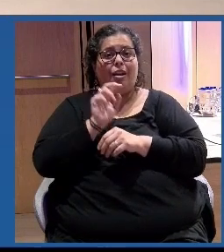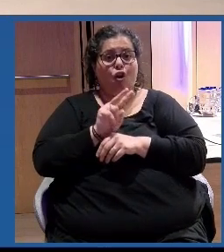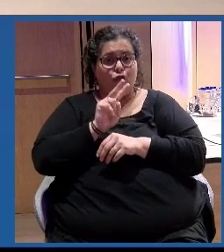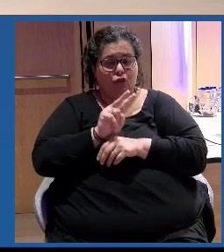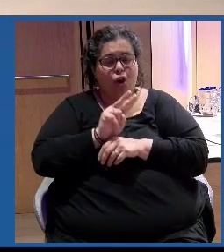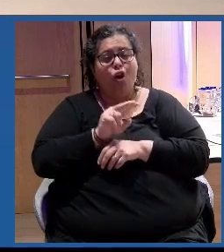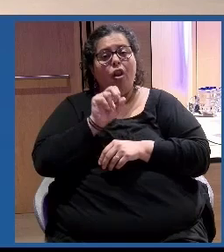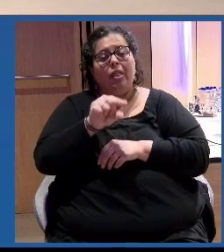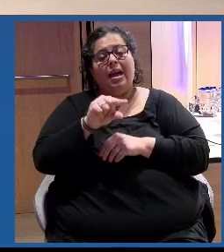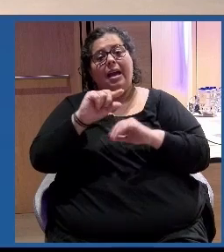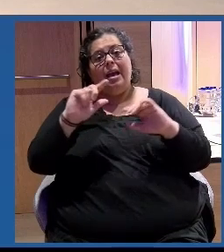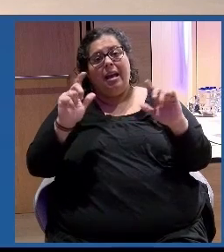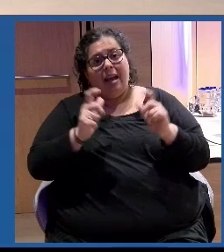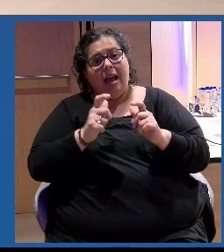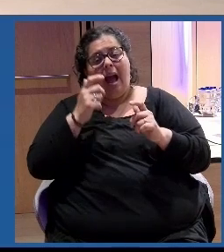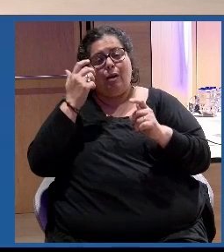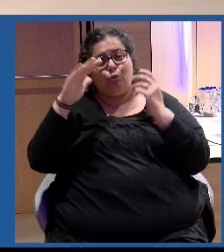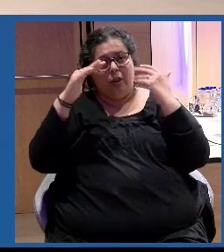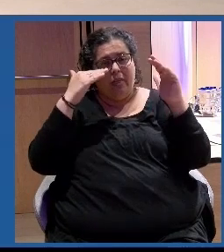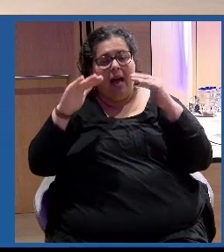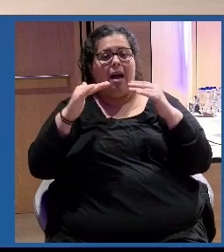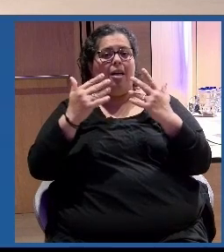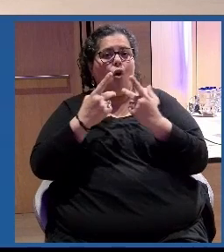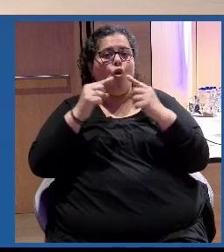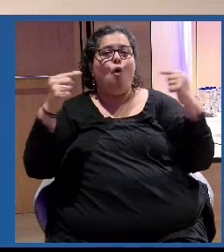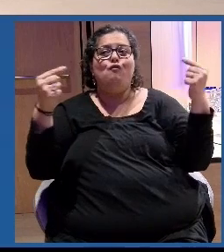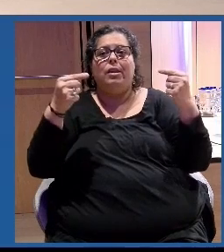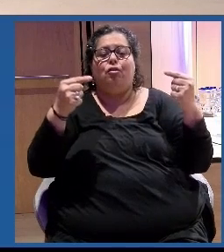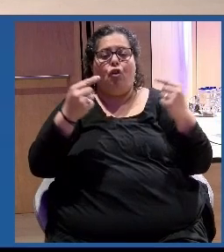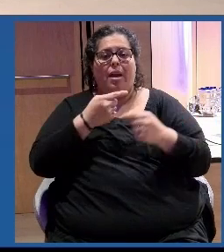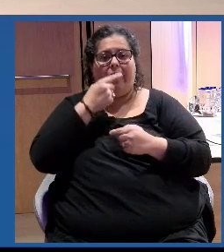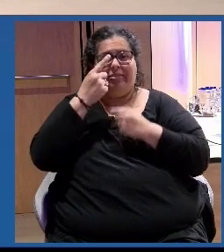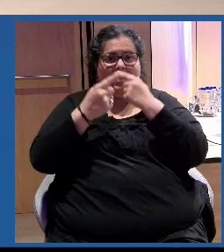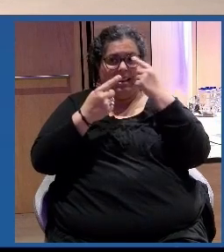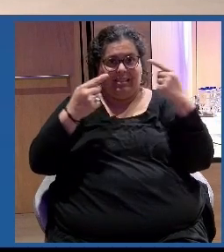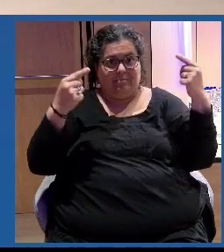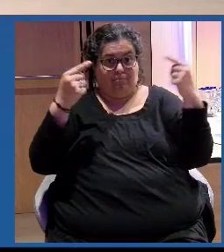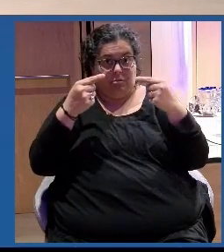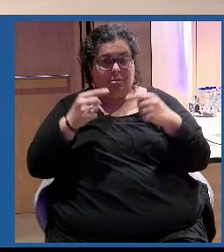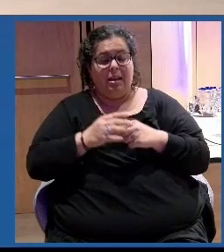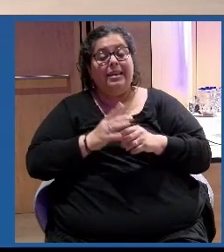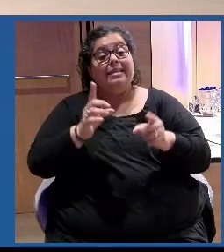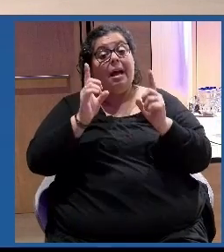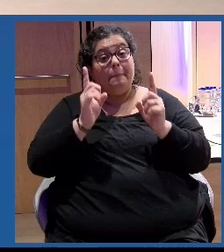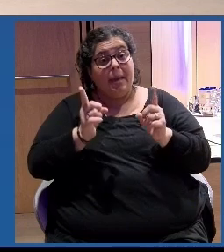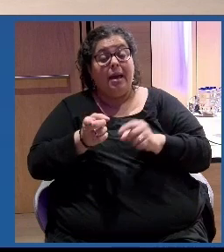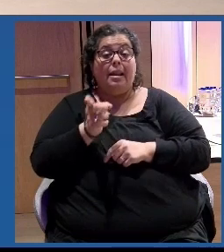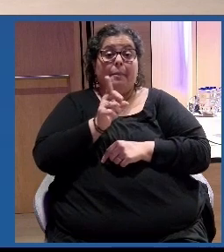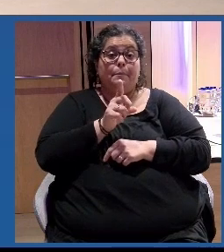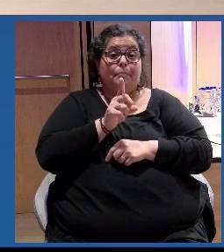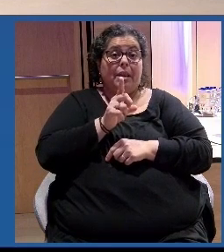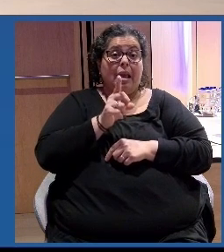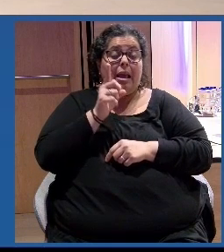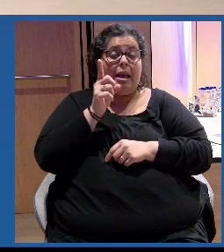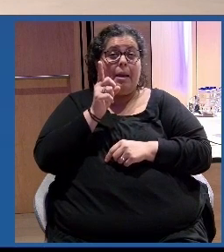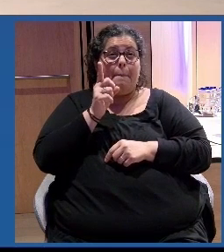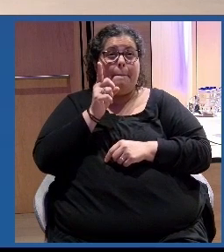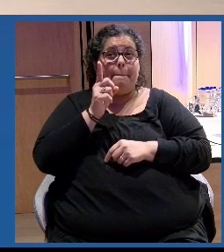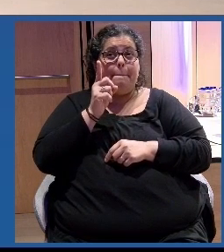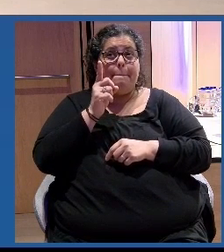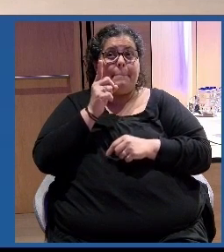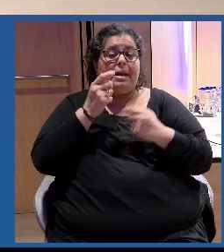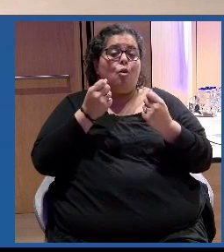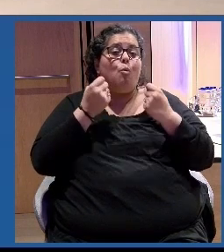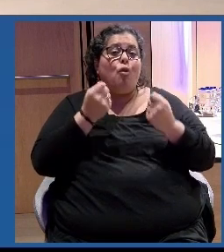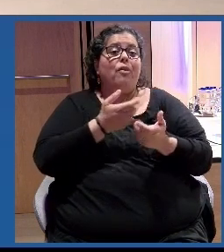reuniones de la autoridad y el conflicto de intereses o juego de intereses en distintos actores políticos, y por supuesto la probidad, que es básicamente